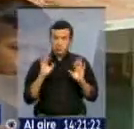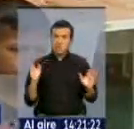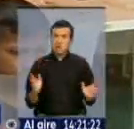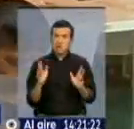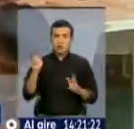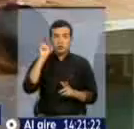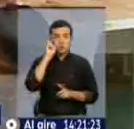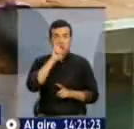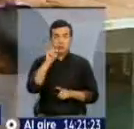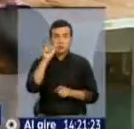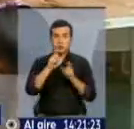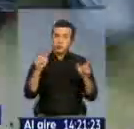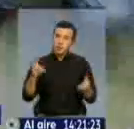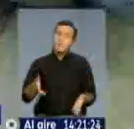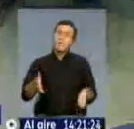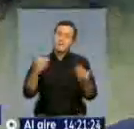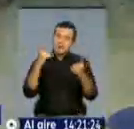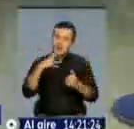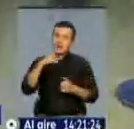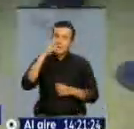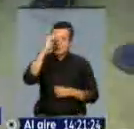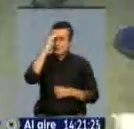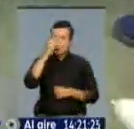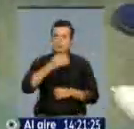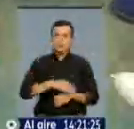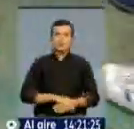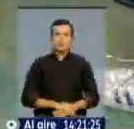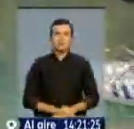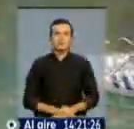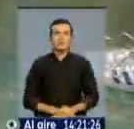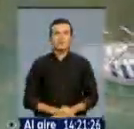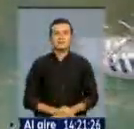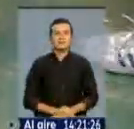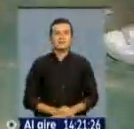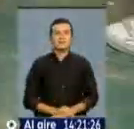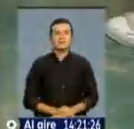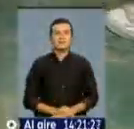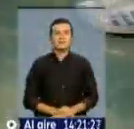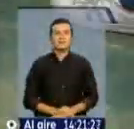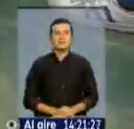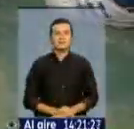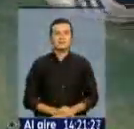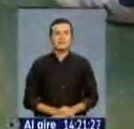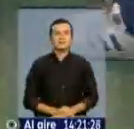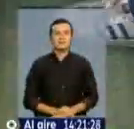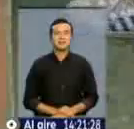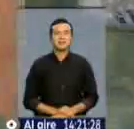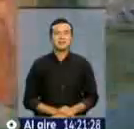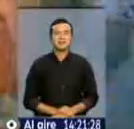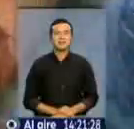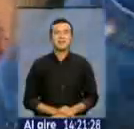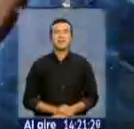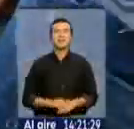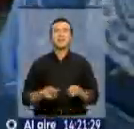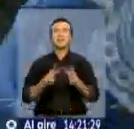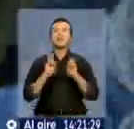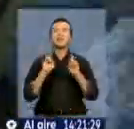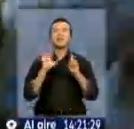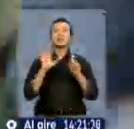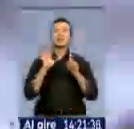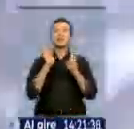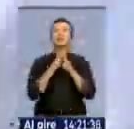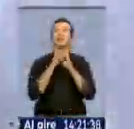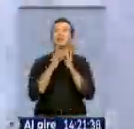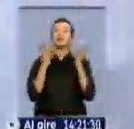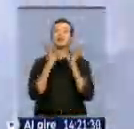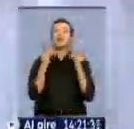el turismo para que la gente venga y nos conozca. ¡Vamos, cangrejos! ¡Vamos a ver qué pasa! sexta edición del evento acogió